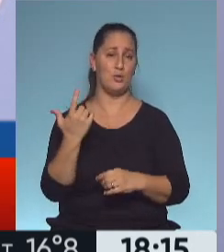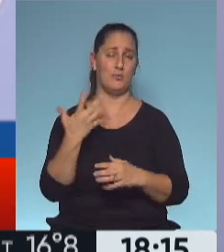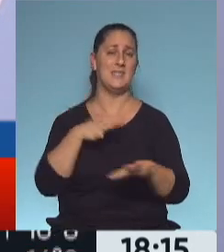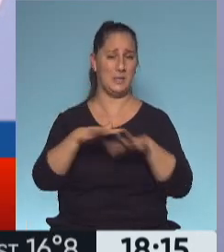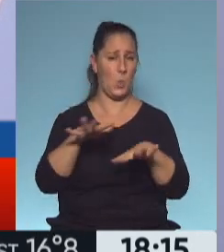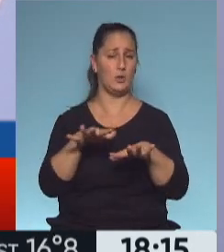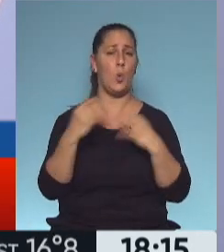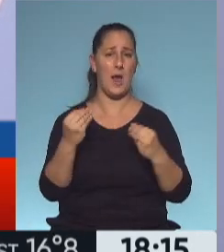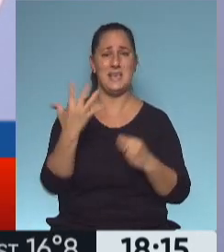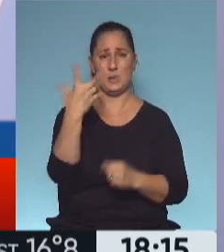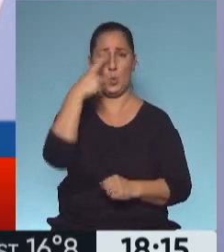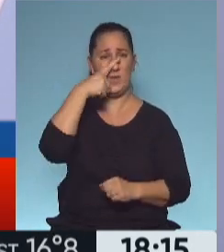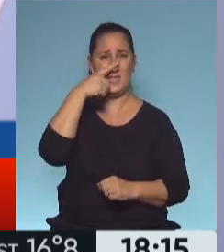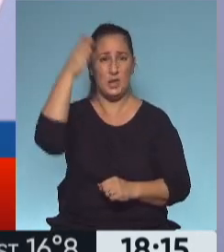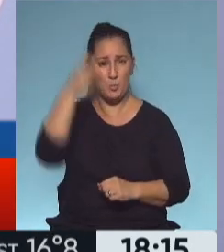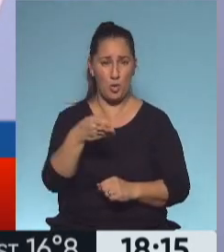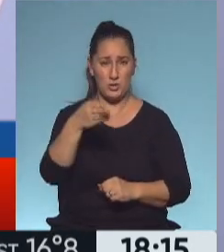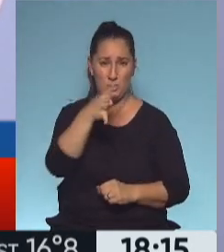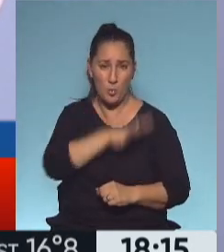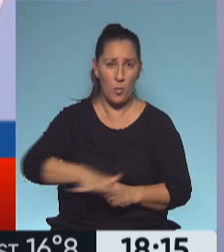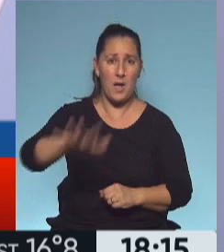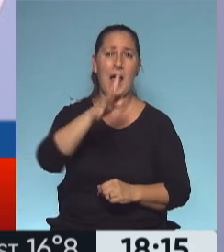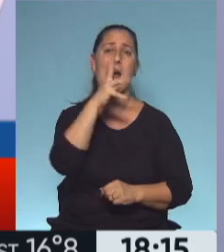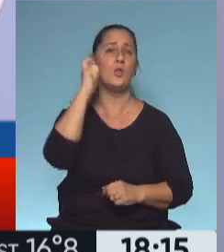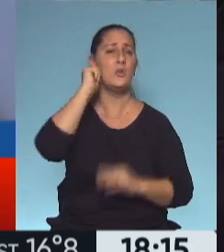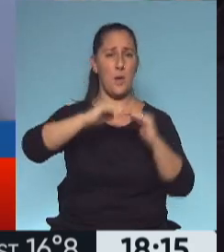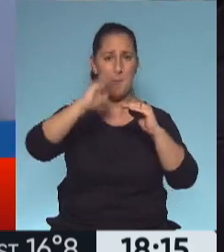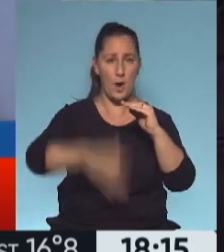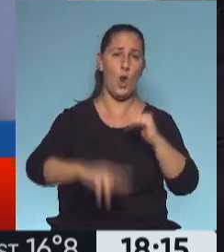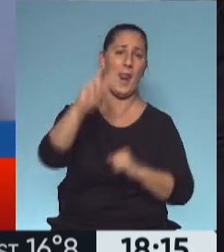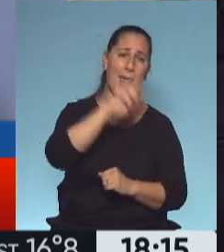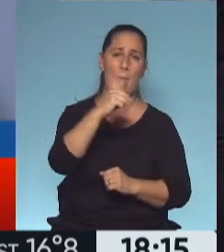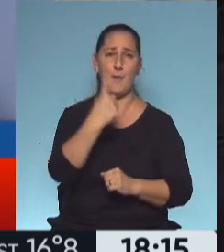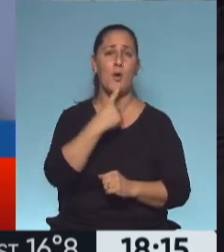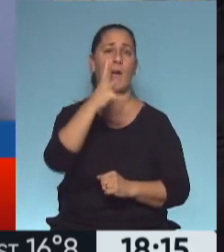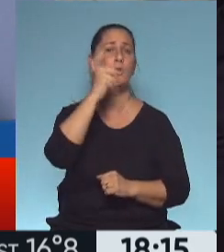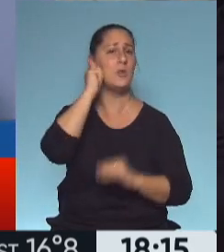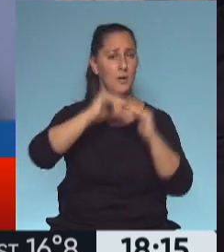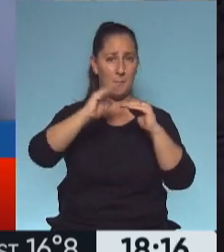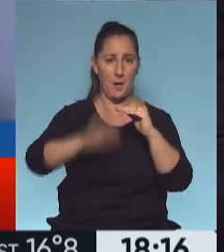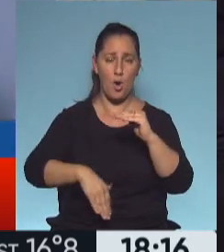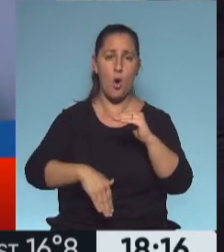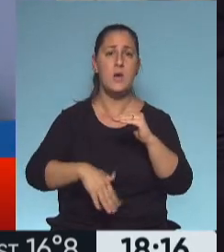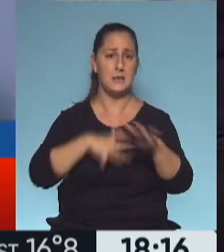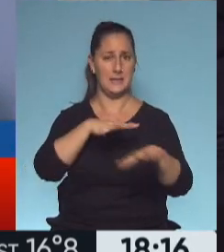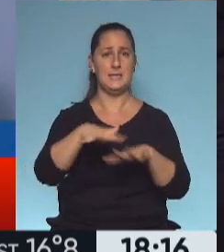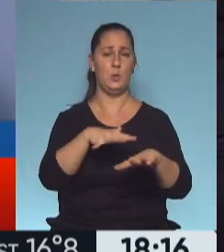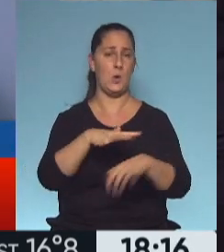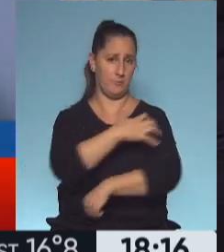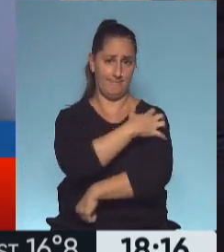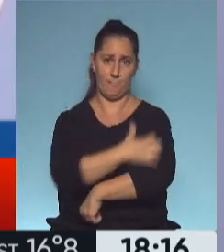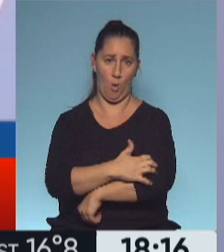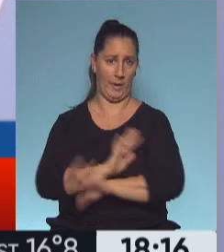el 57% de nuestra población menor a 14 años, niñas y niños menores de 14 años, están en situación de